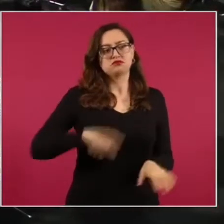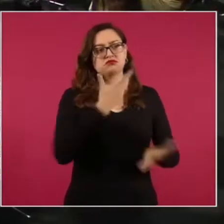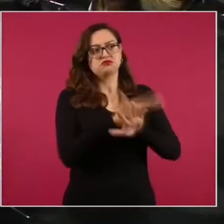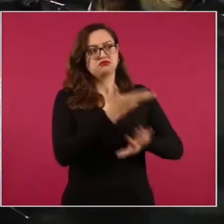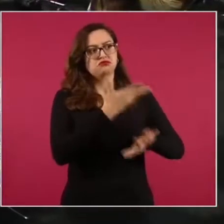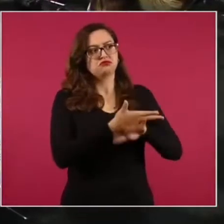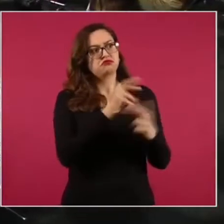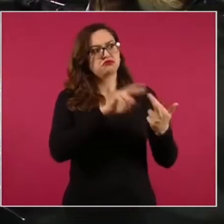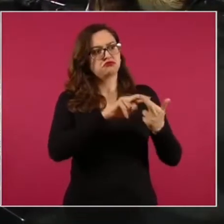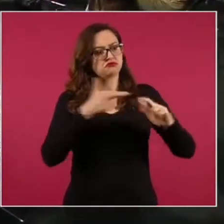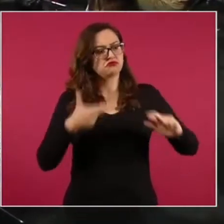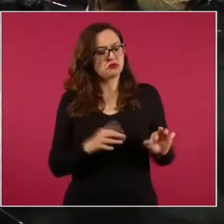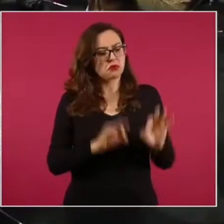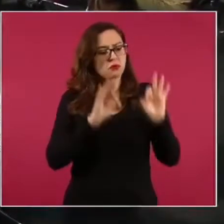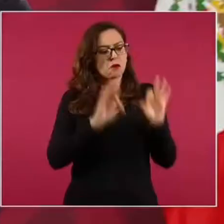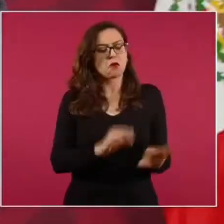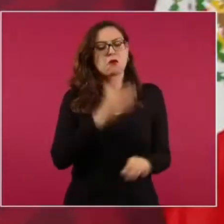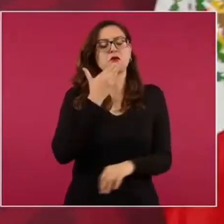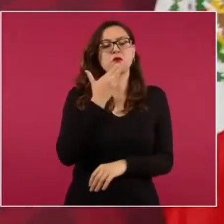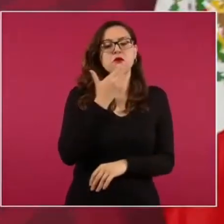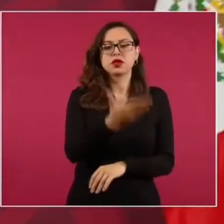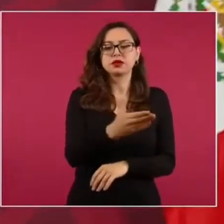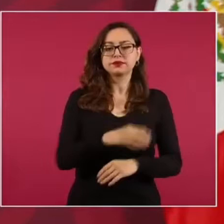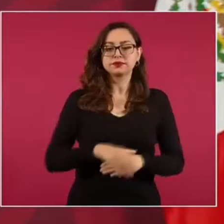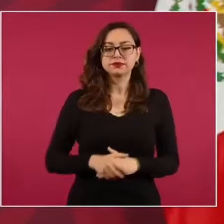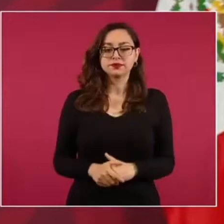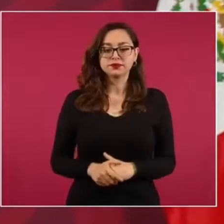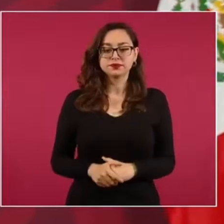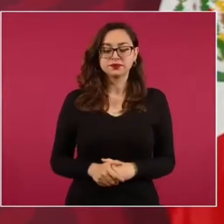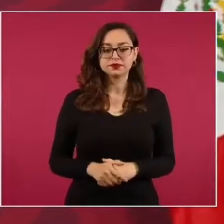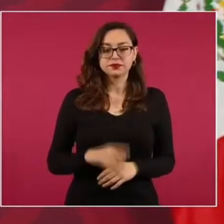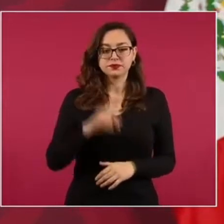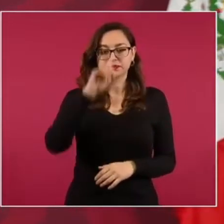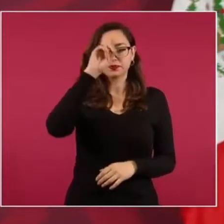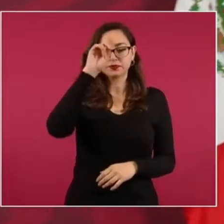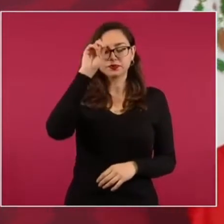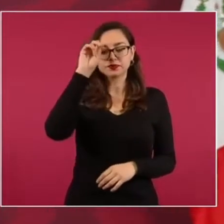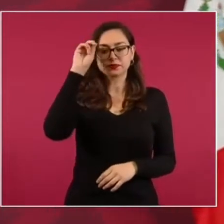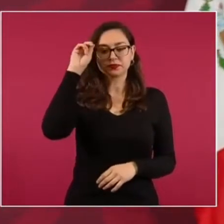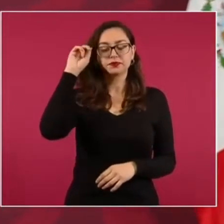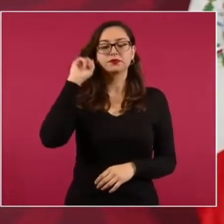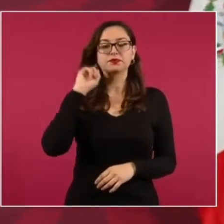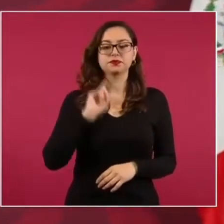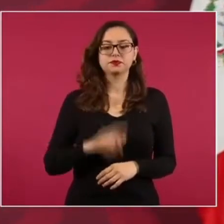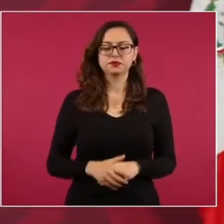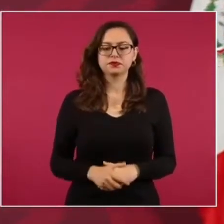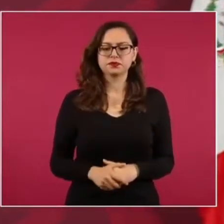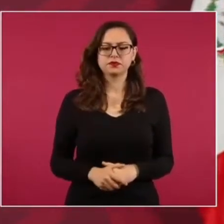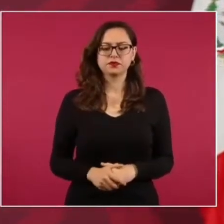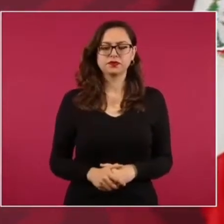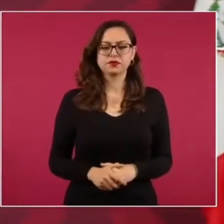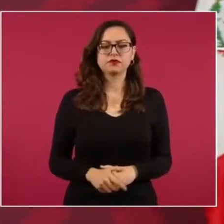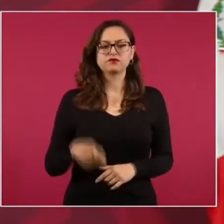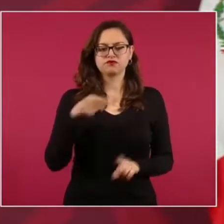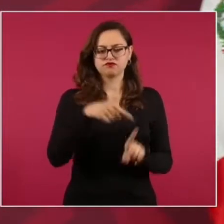No, pero creo que él lo sabe.